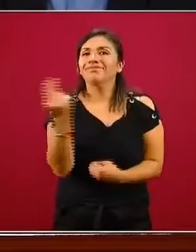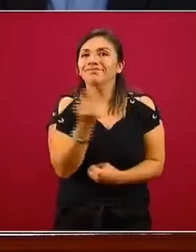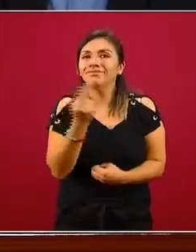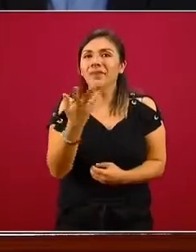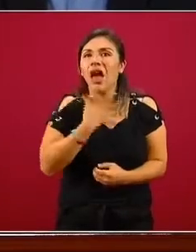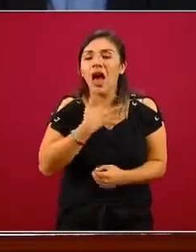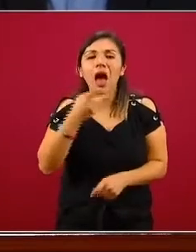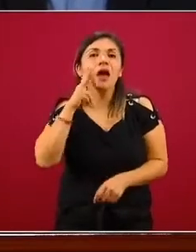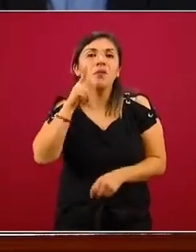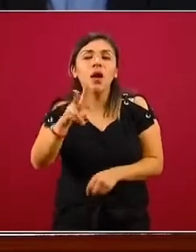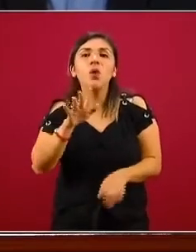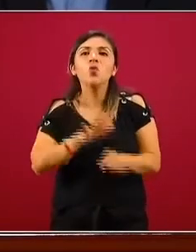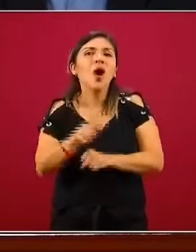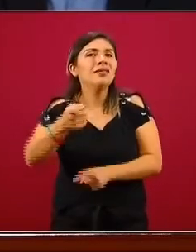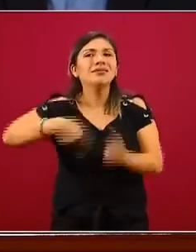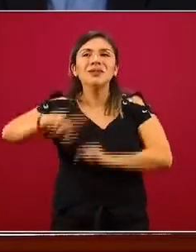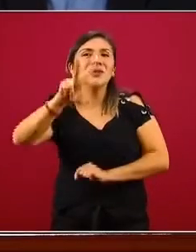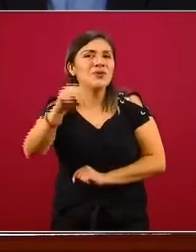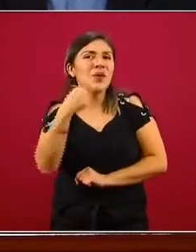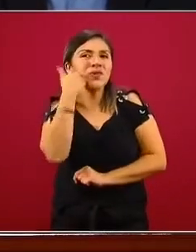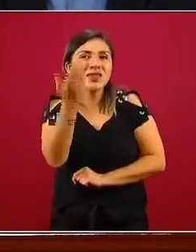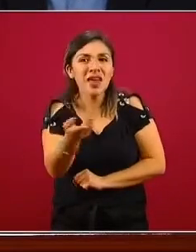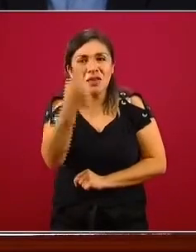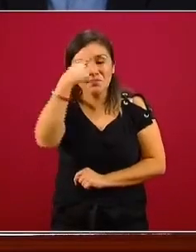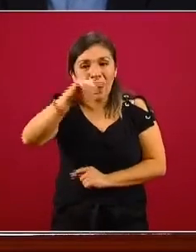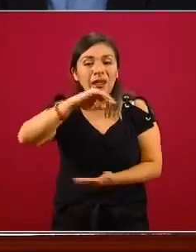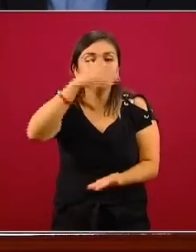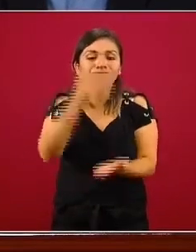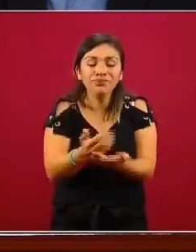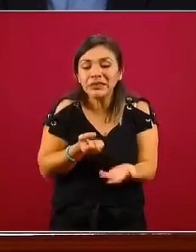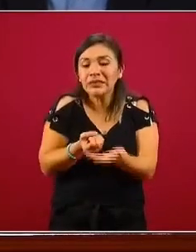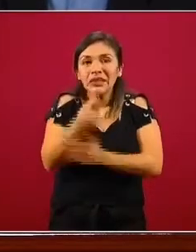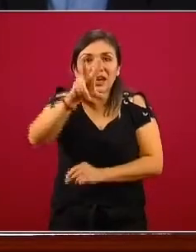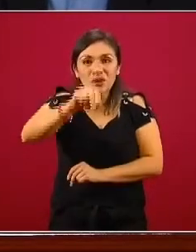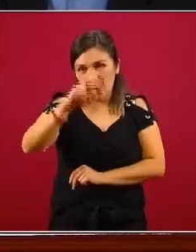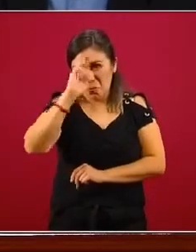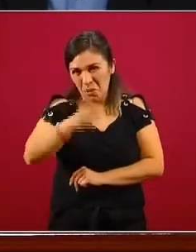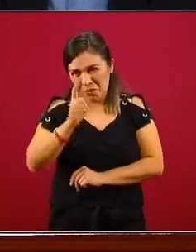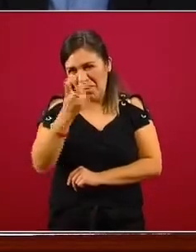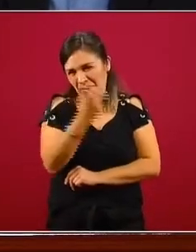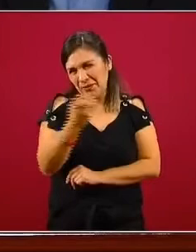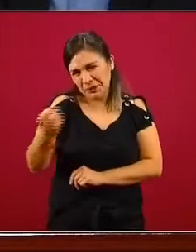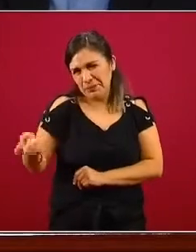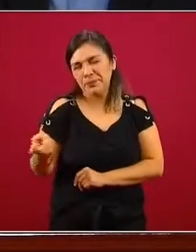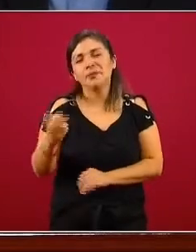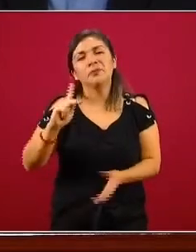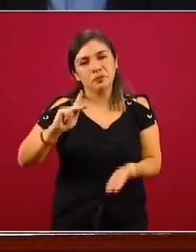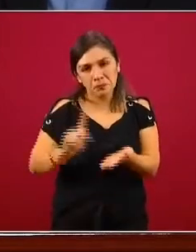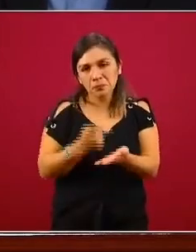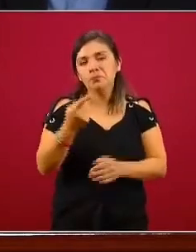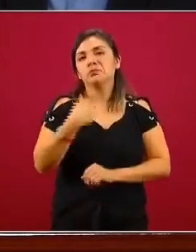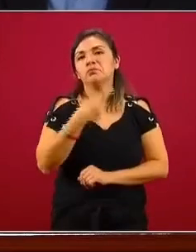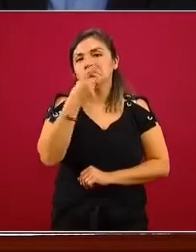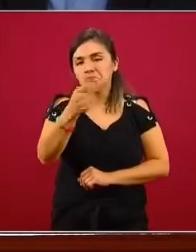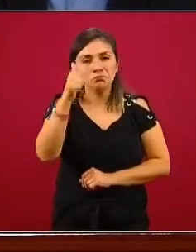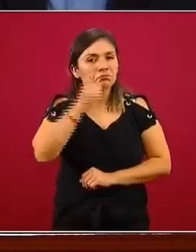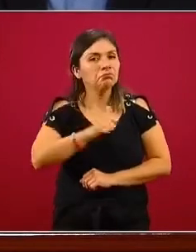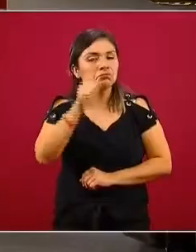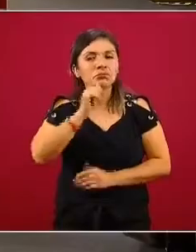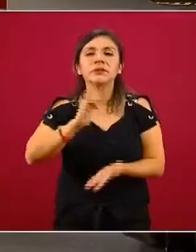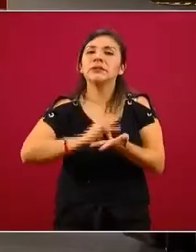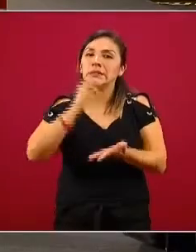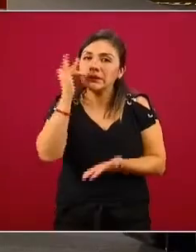las consecuencias no deseables de la restricción de movilidad. Y vuelvo a hacer lo que hemos dicho siempre,